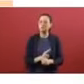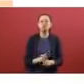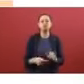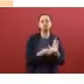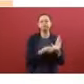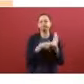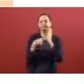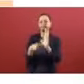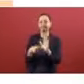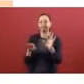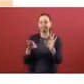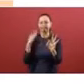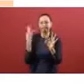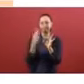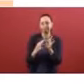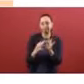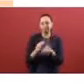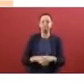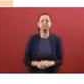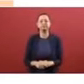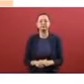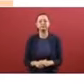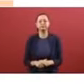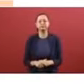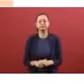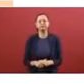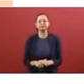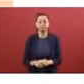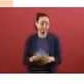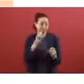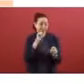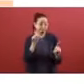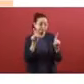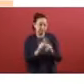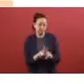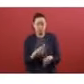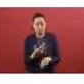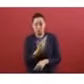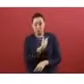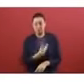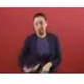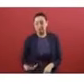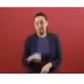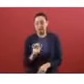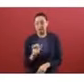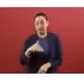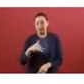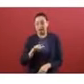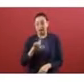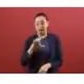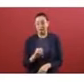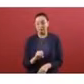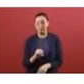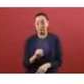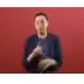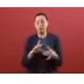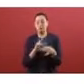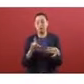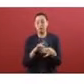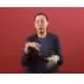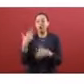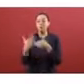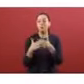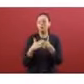que tenían cada uno de ellos. Y como señala el presidente Andrés Manuel López Obrador, en la próxima Ley Federal de